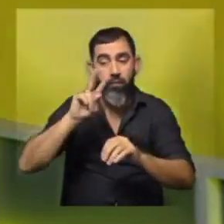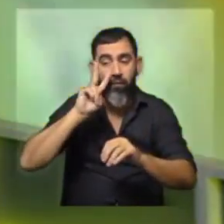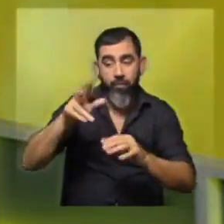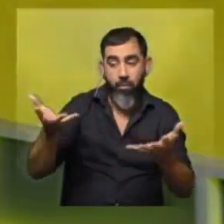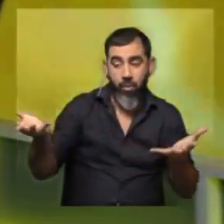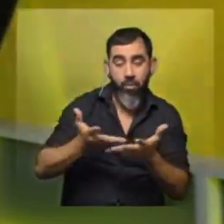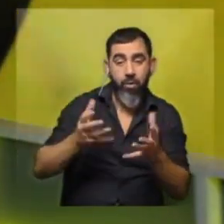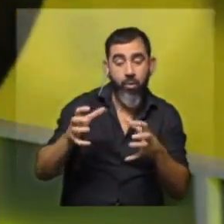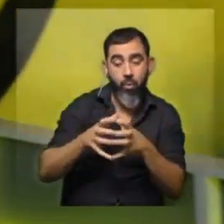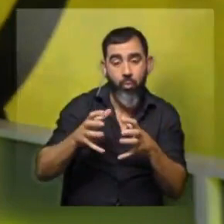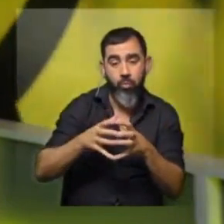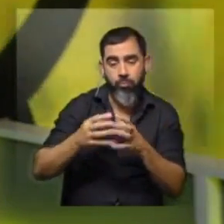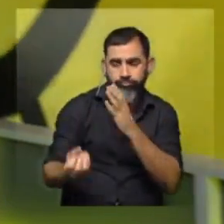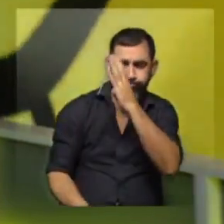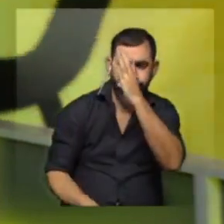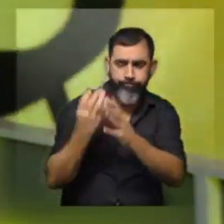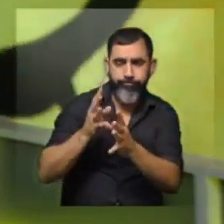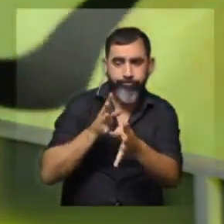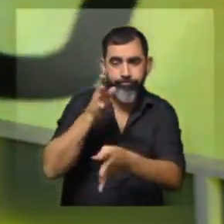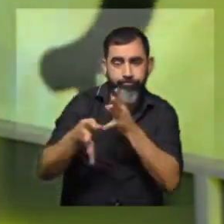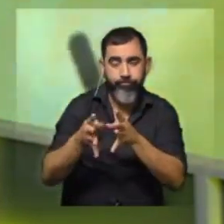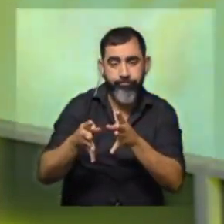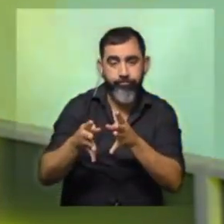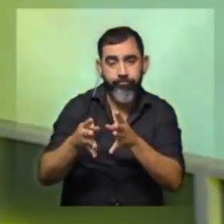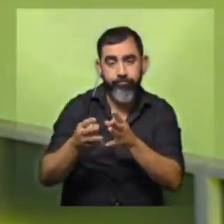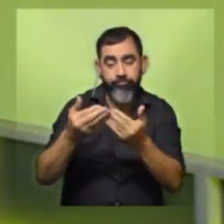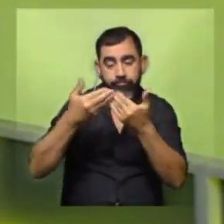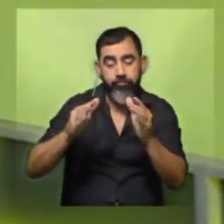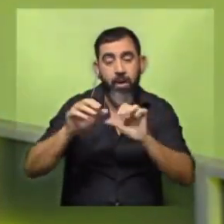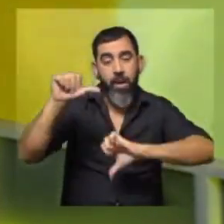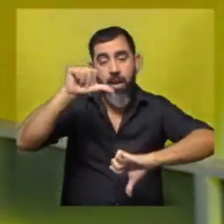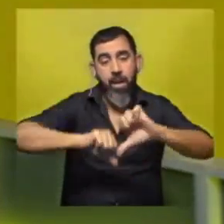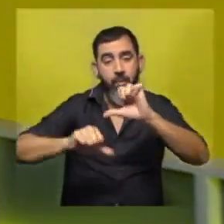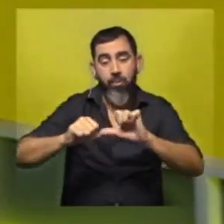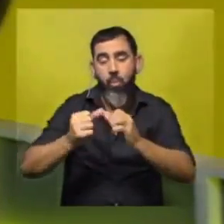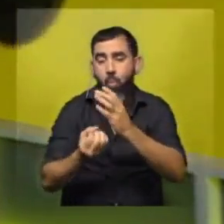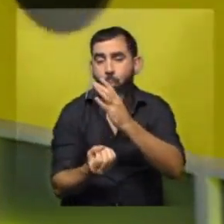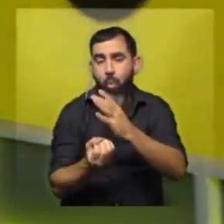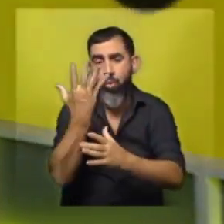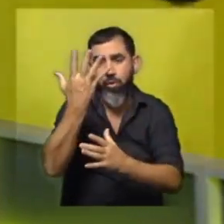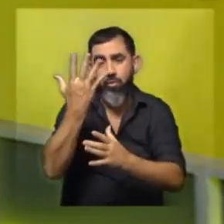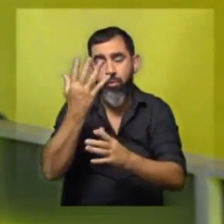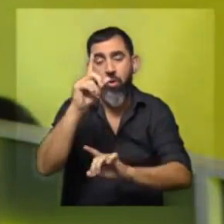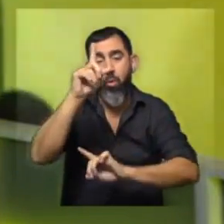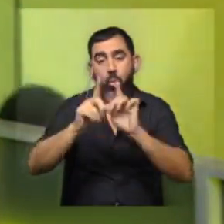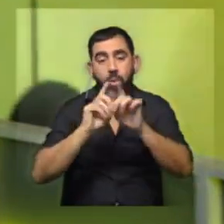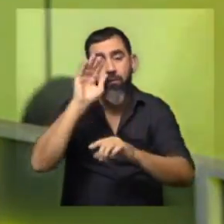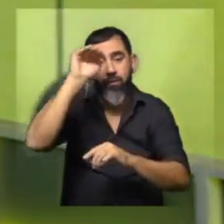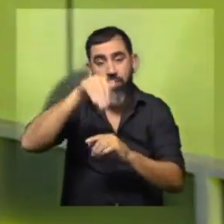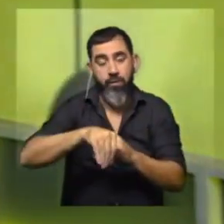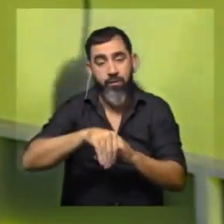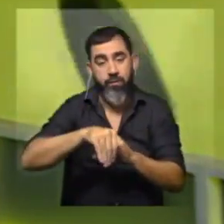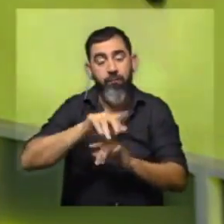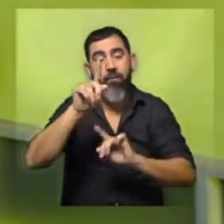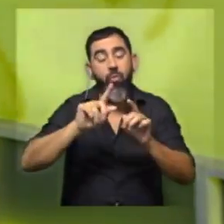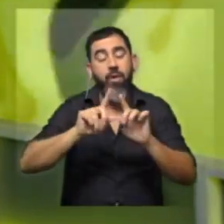introducción, equipos de última tecnología con los que se inauguró el laboratorio más moderno de la Universidad de la República